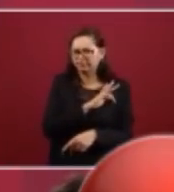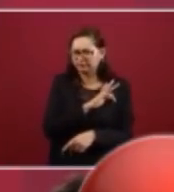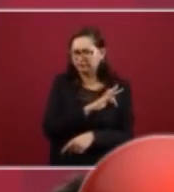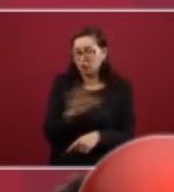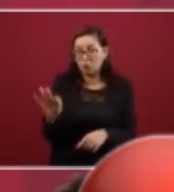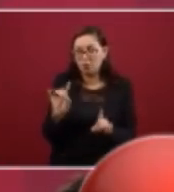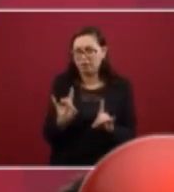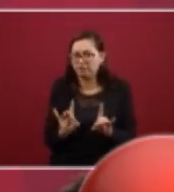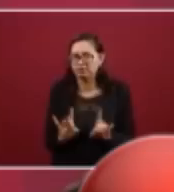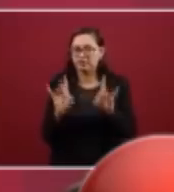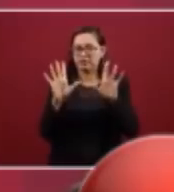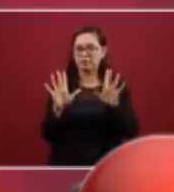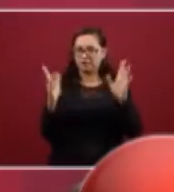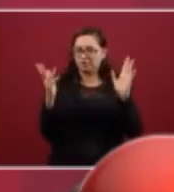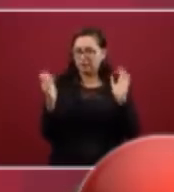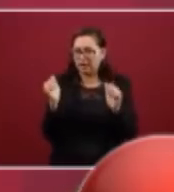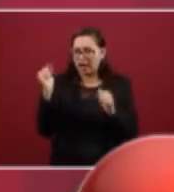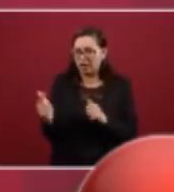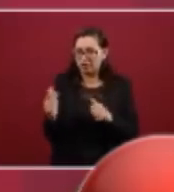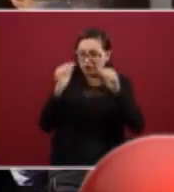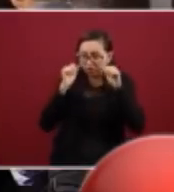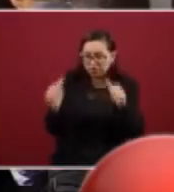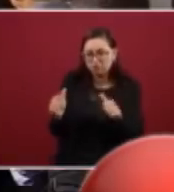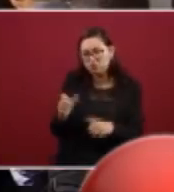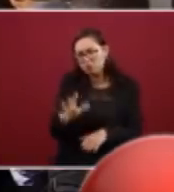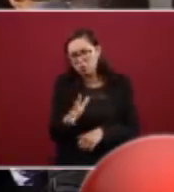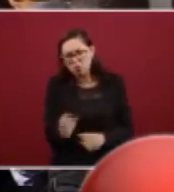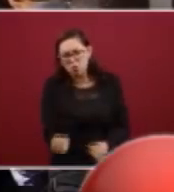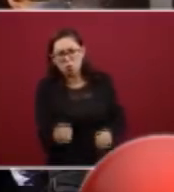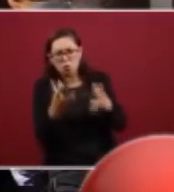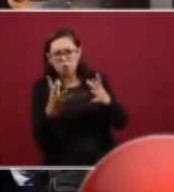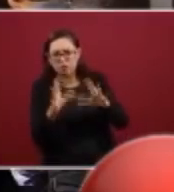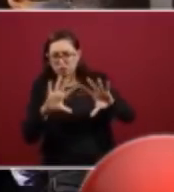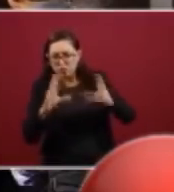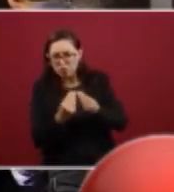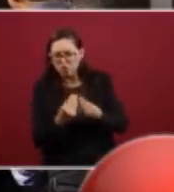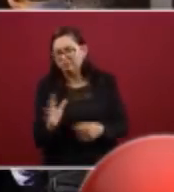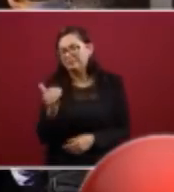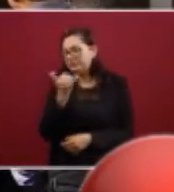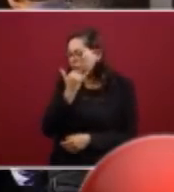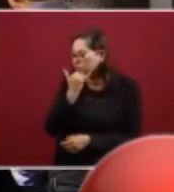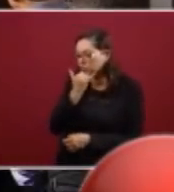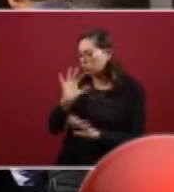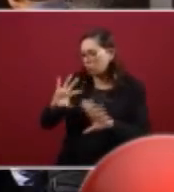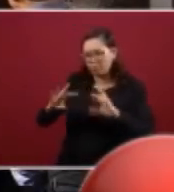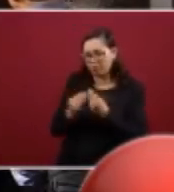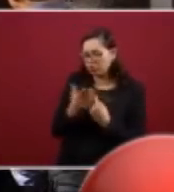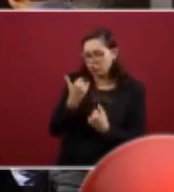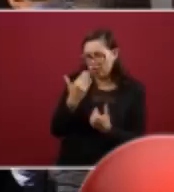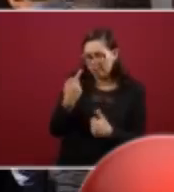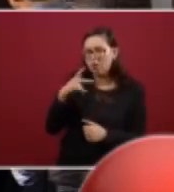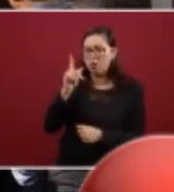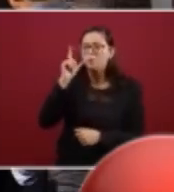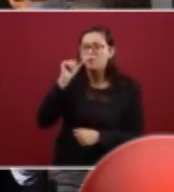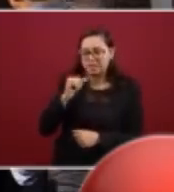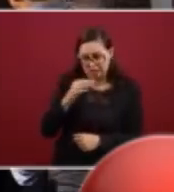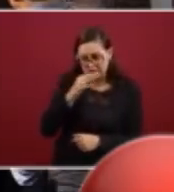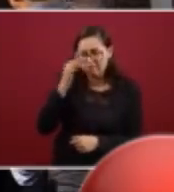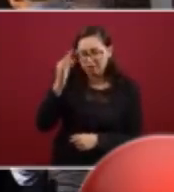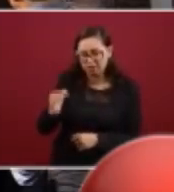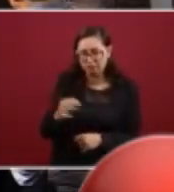otro, y nuestra obligación es estar con ellos. ¿Tiene un número total, perdón por interrumpir? Al día de hoy no lo tengo, pero te lo puedo conseguir para el día de mañana. Al día de